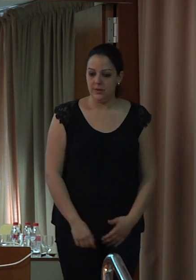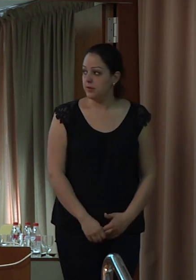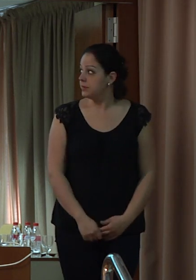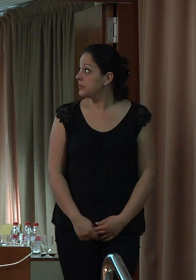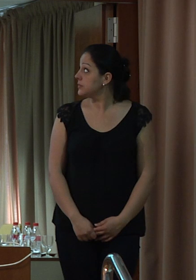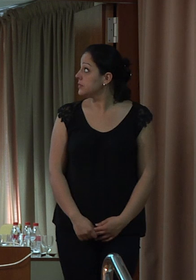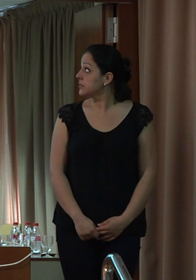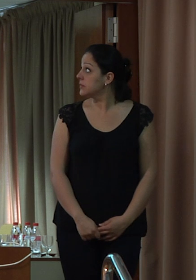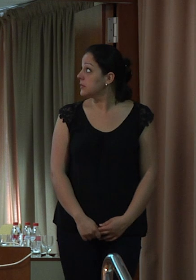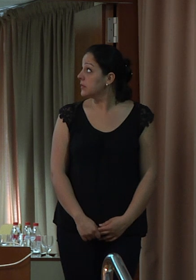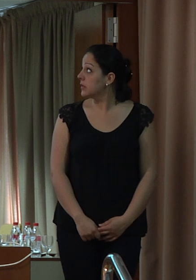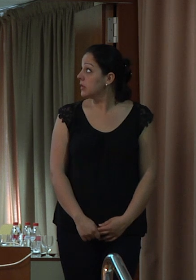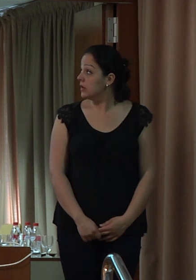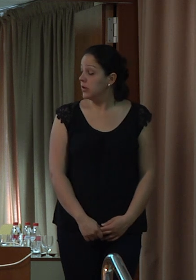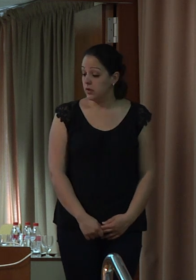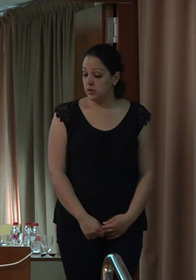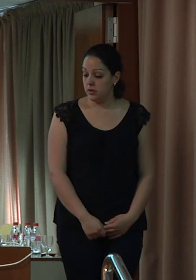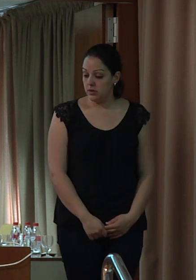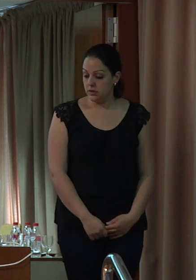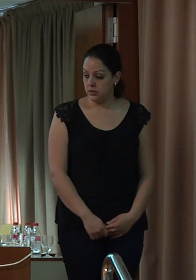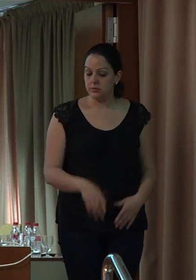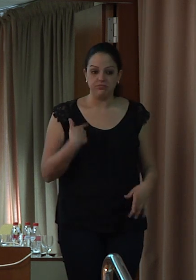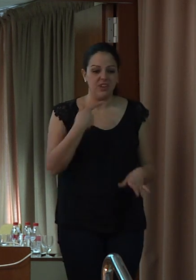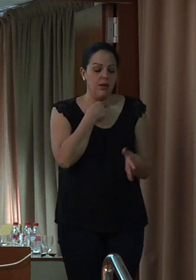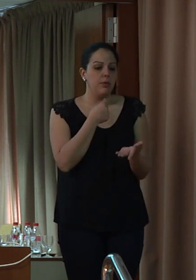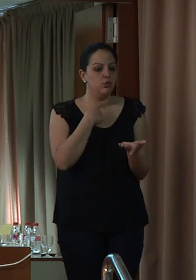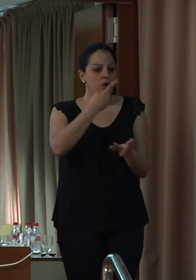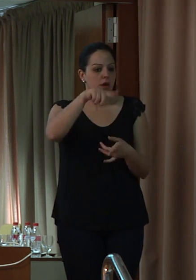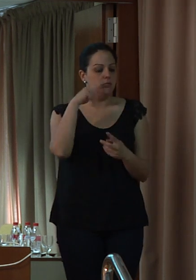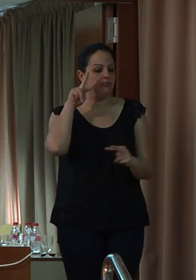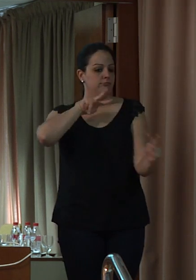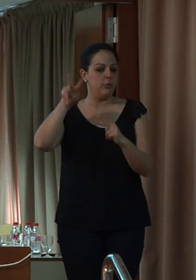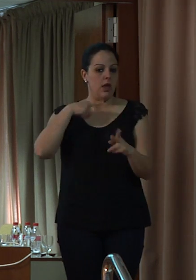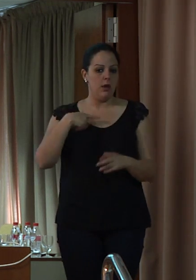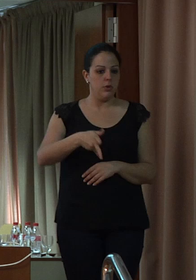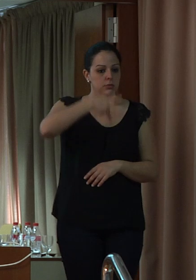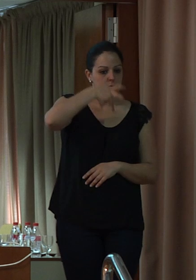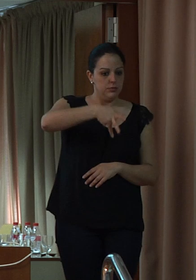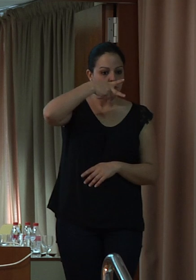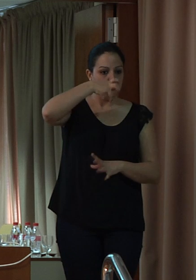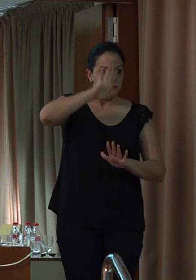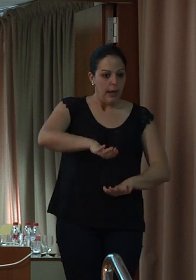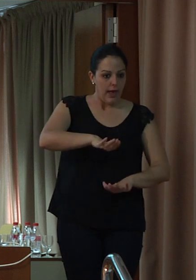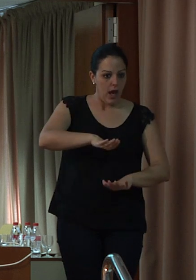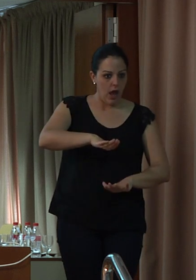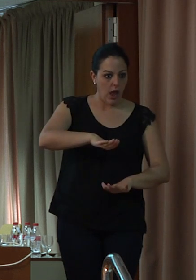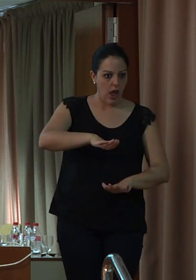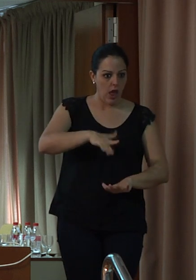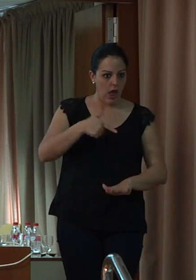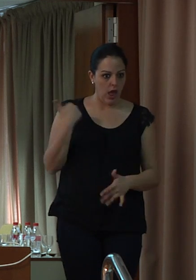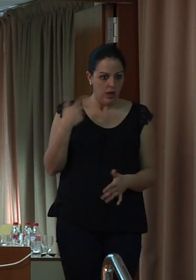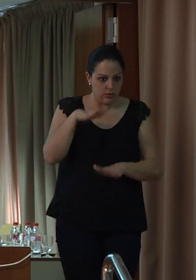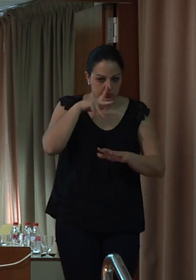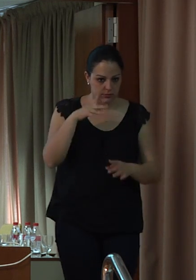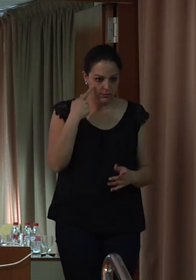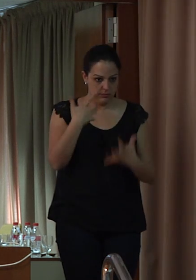A ver si lo abre. Porque me gustaría que vierais cómo dejan de respirar la gente que tiene un síndrome de apnea del sueño. ¿Sí?